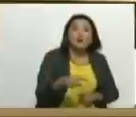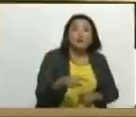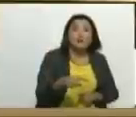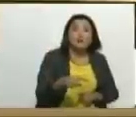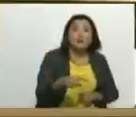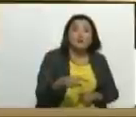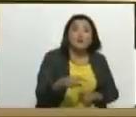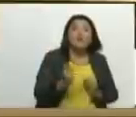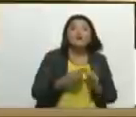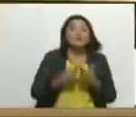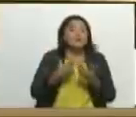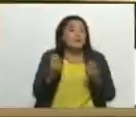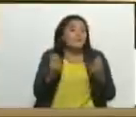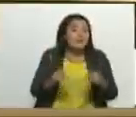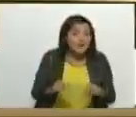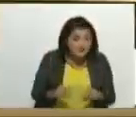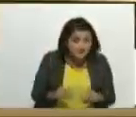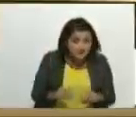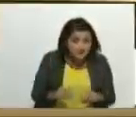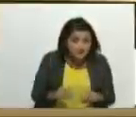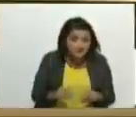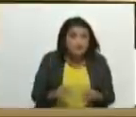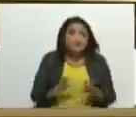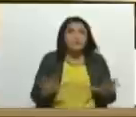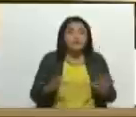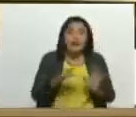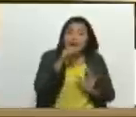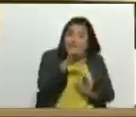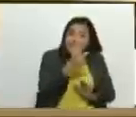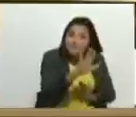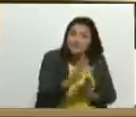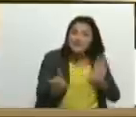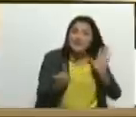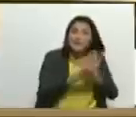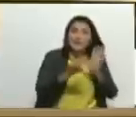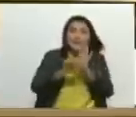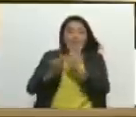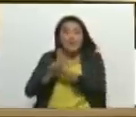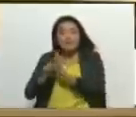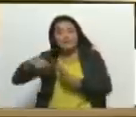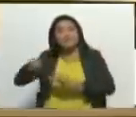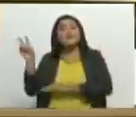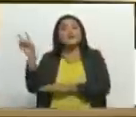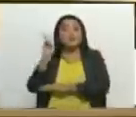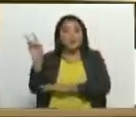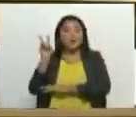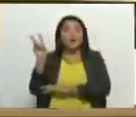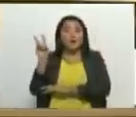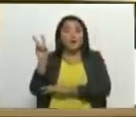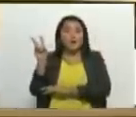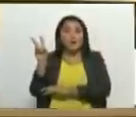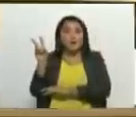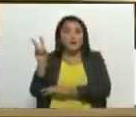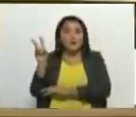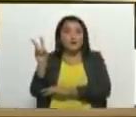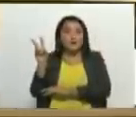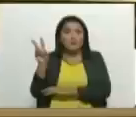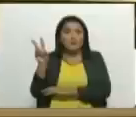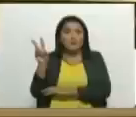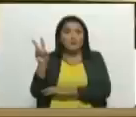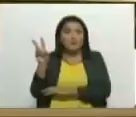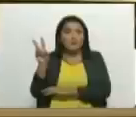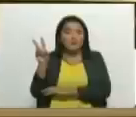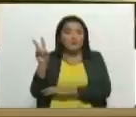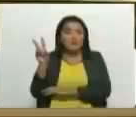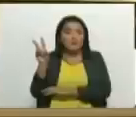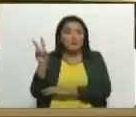punitivo, pero remite, por supuesto, a las leyes de nuestro país que establecen cuáles